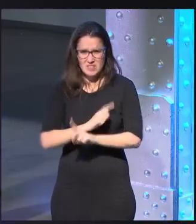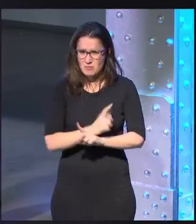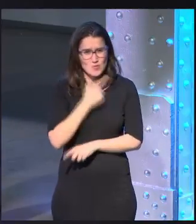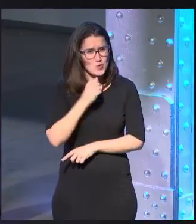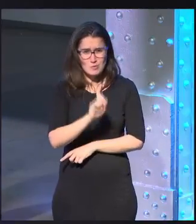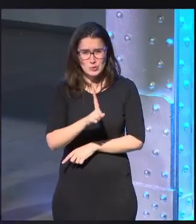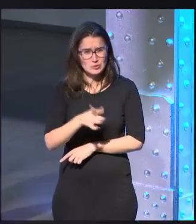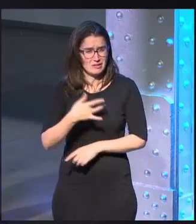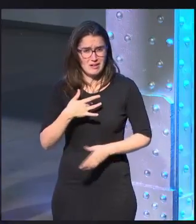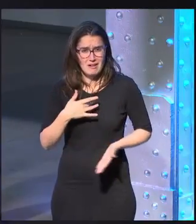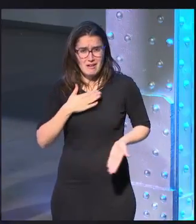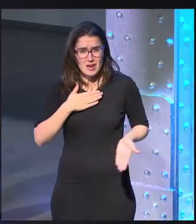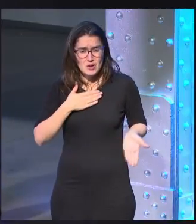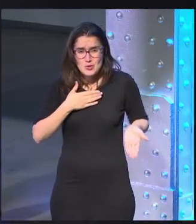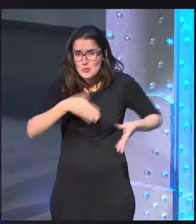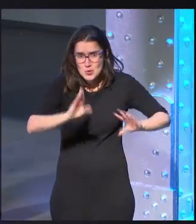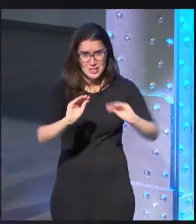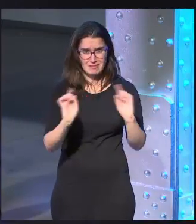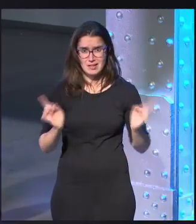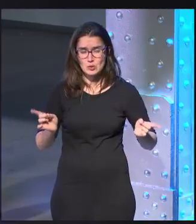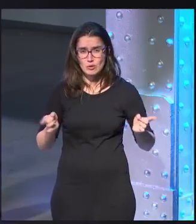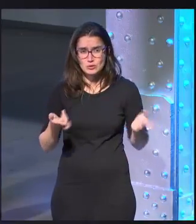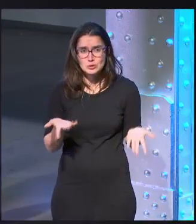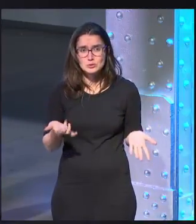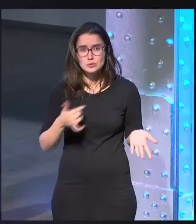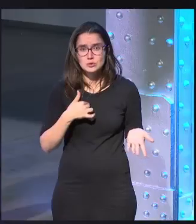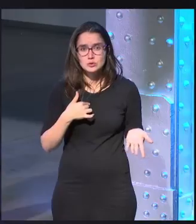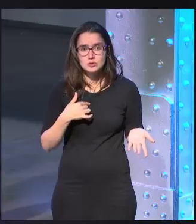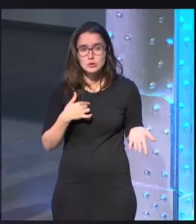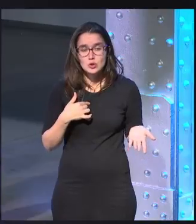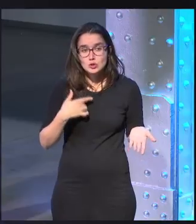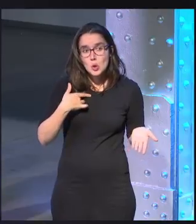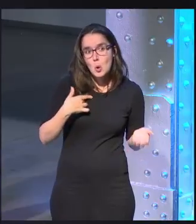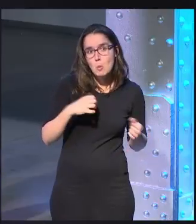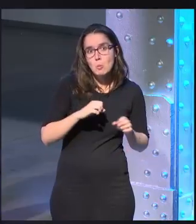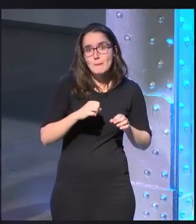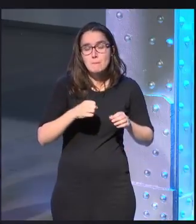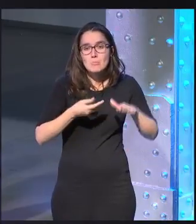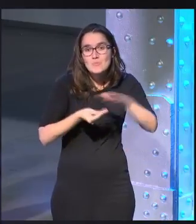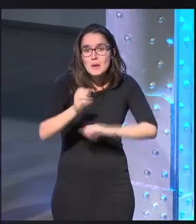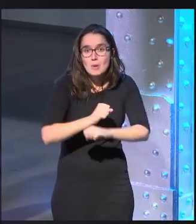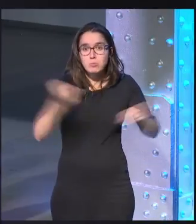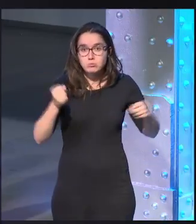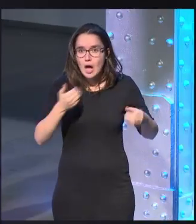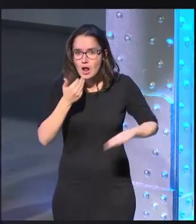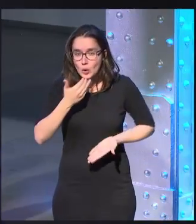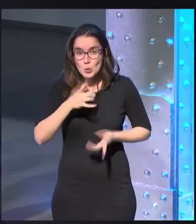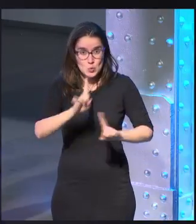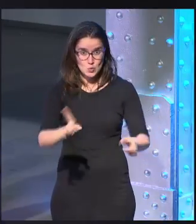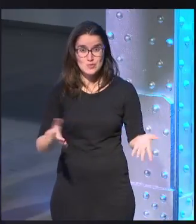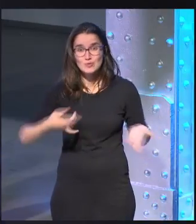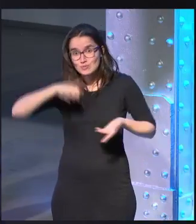soy baby boomer y no lo entiendo. Más bien sería un boomer baby, pero bueno, esa es otra historia.